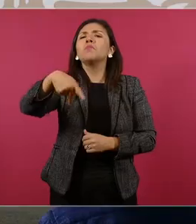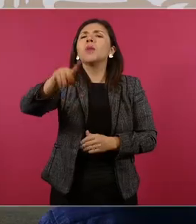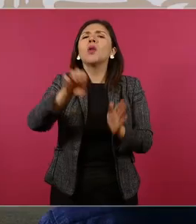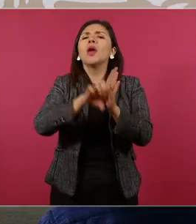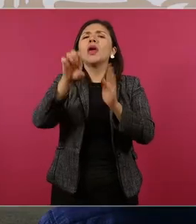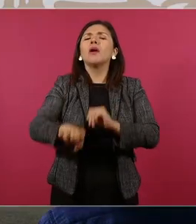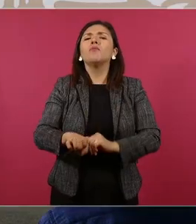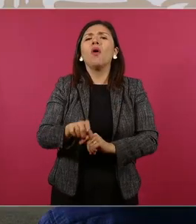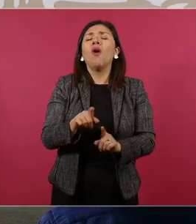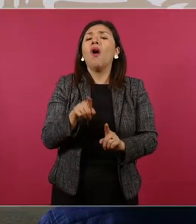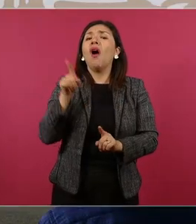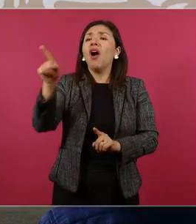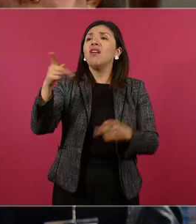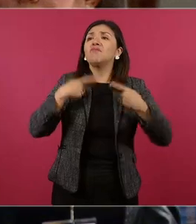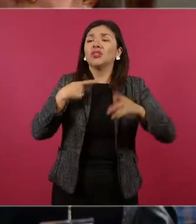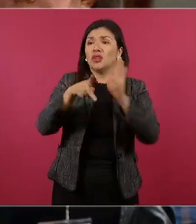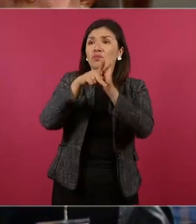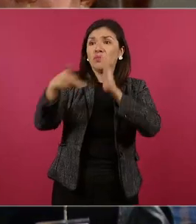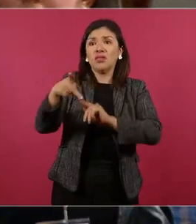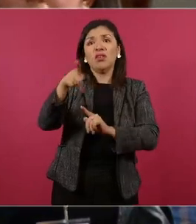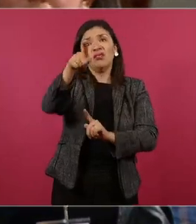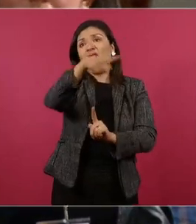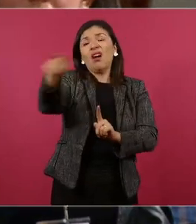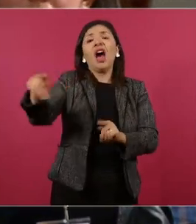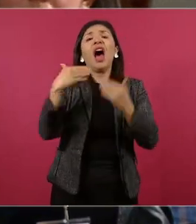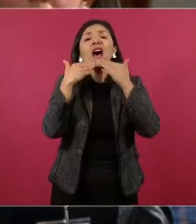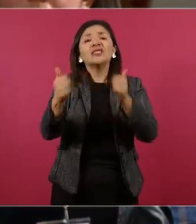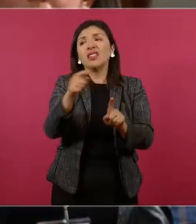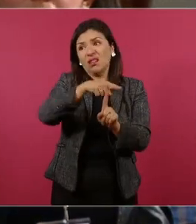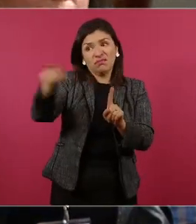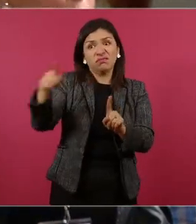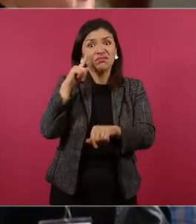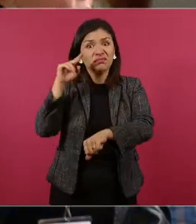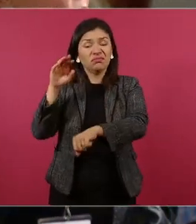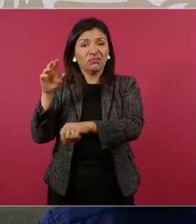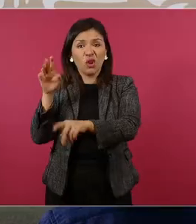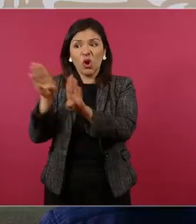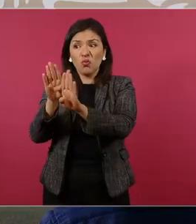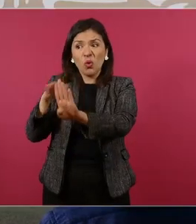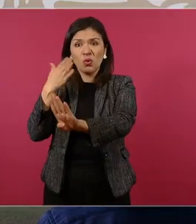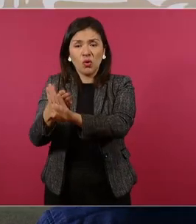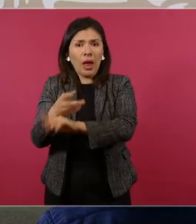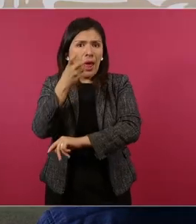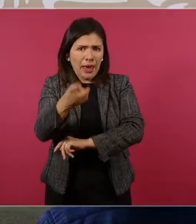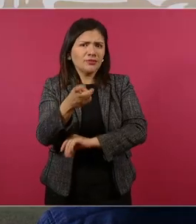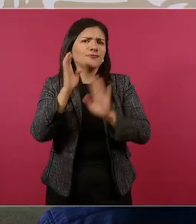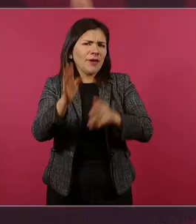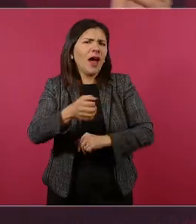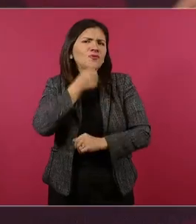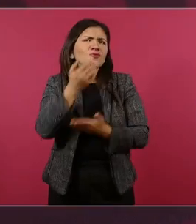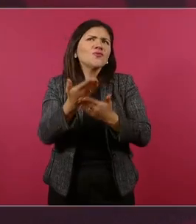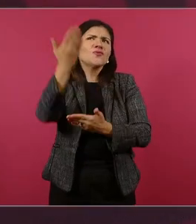Hacienda a un periodista o a un detractor per eso es algo muy